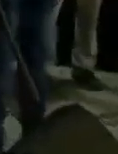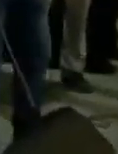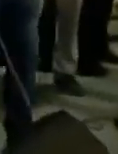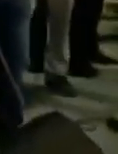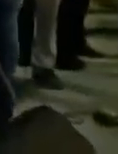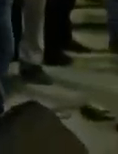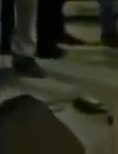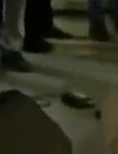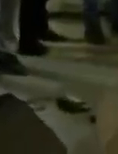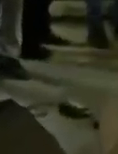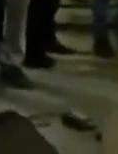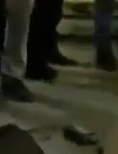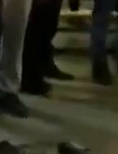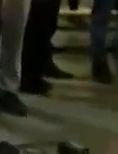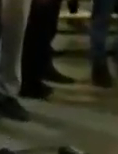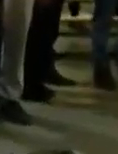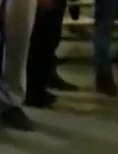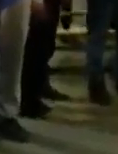después